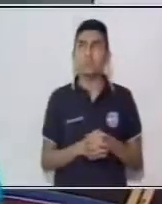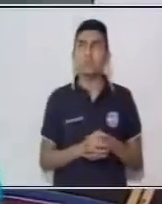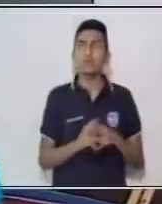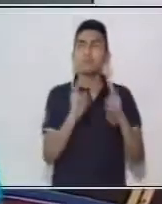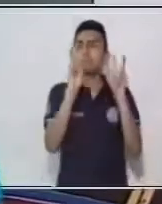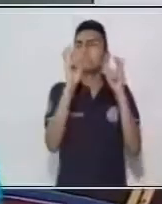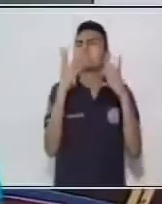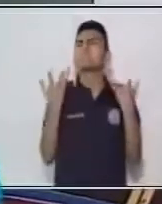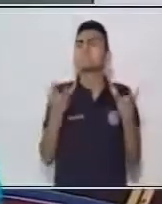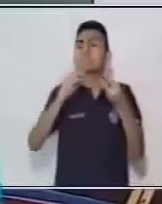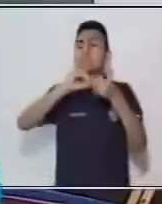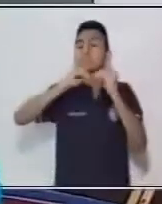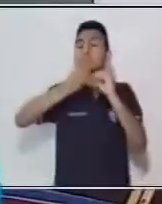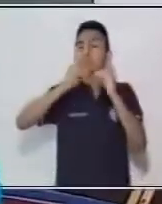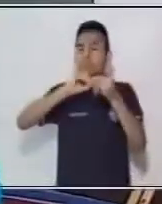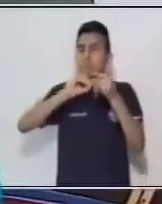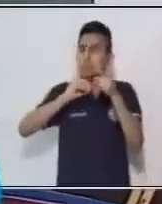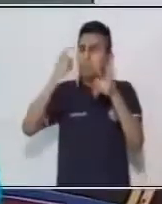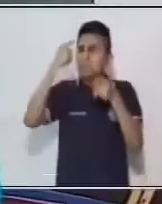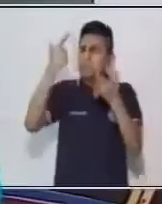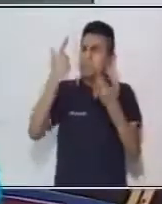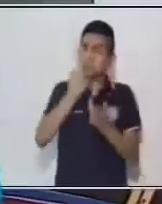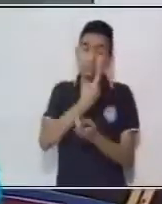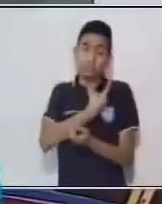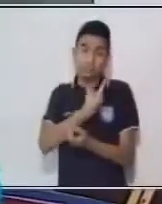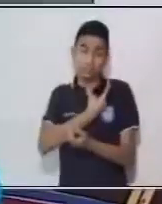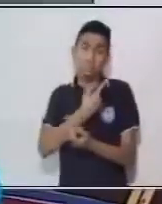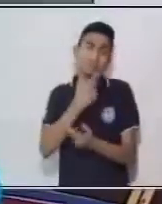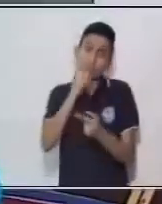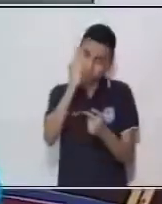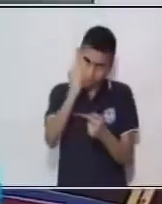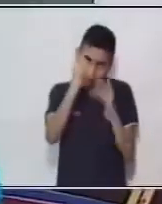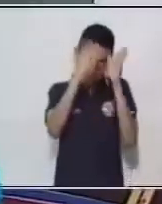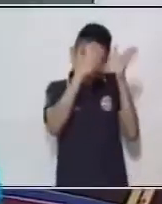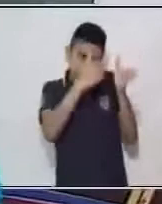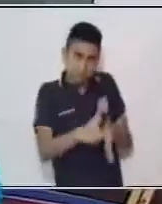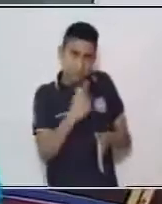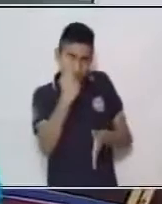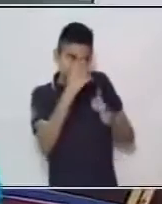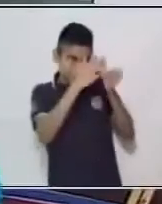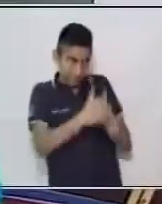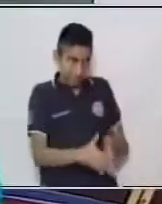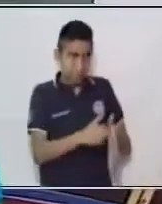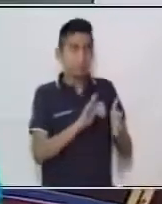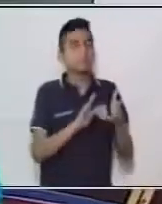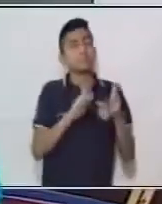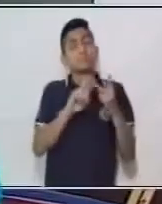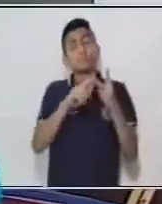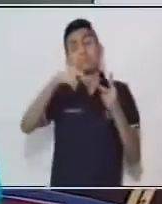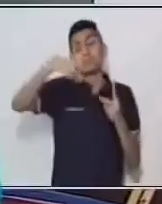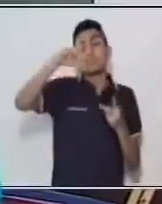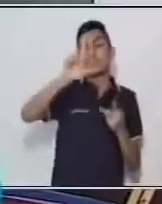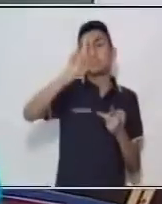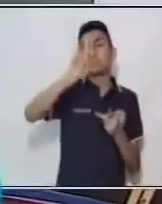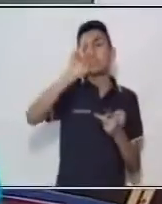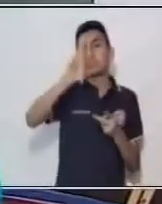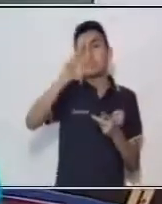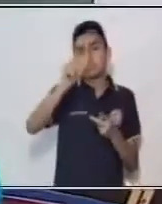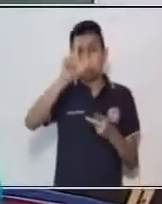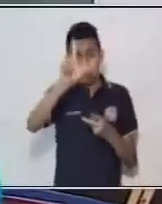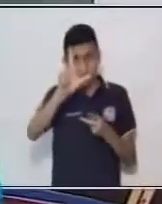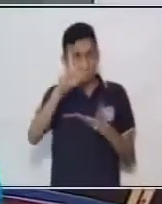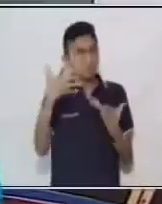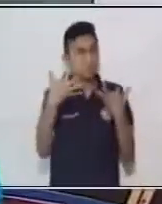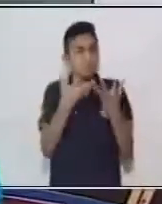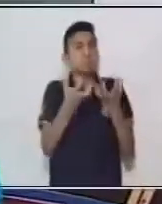número. Singular sencillamente se refiere a uno, una persona. Mientras que plural pueden ser dos